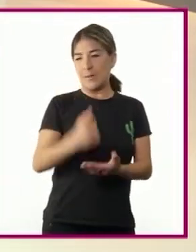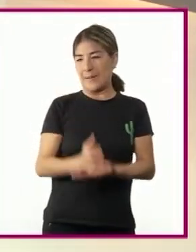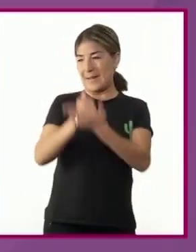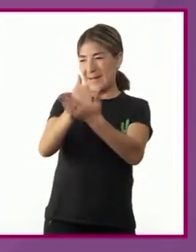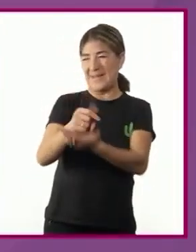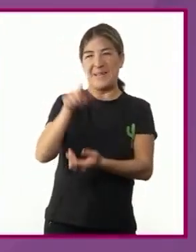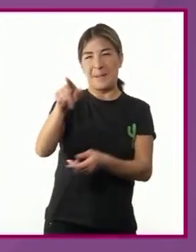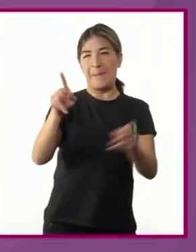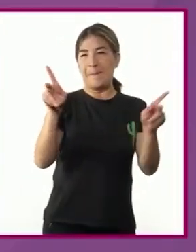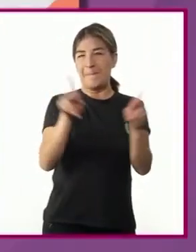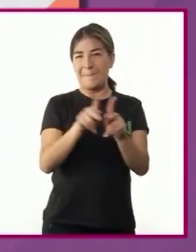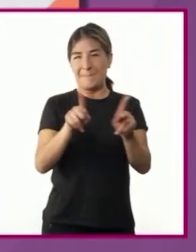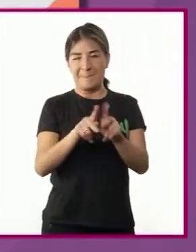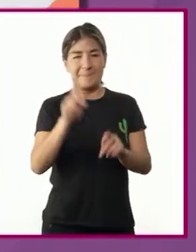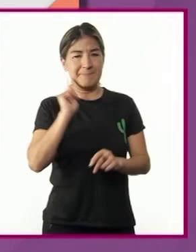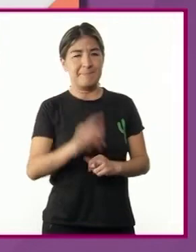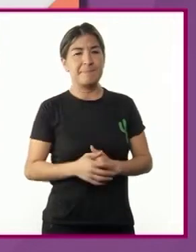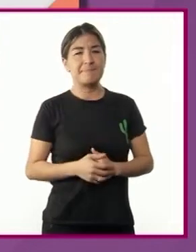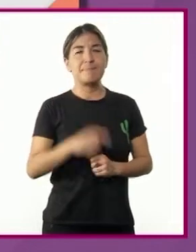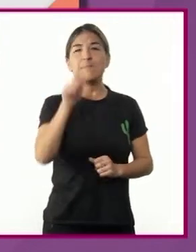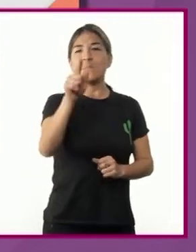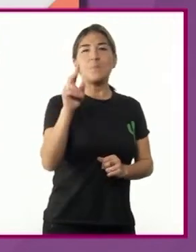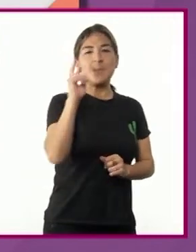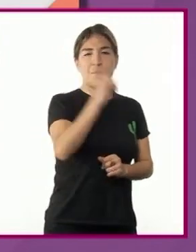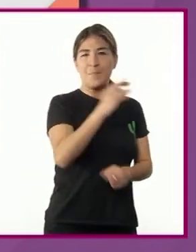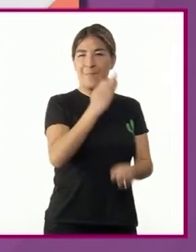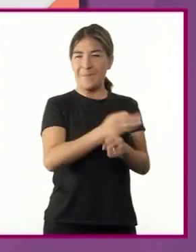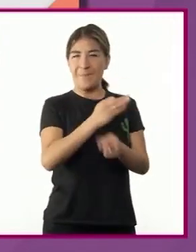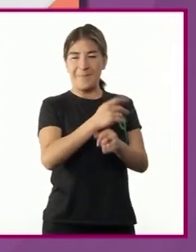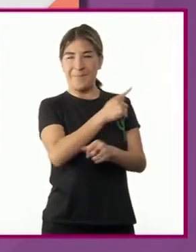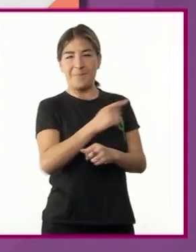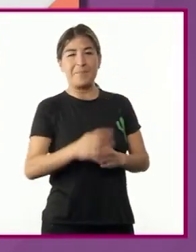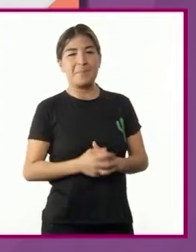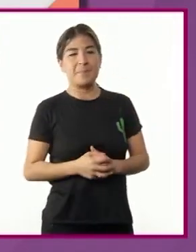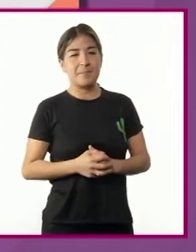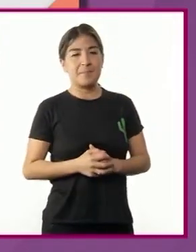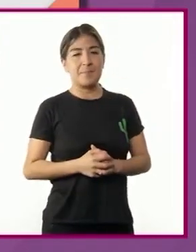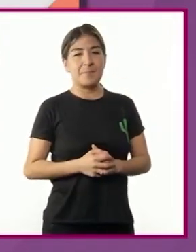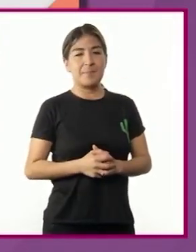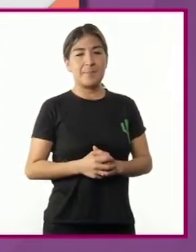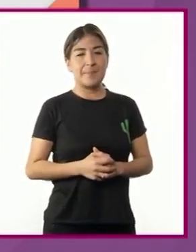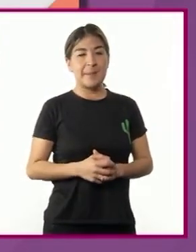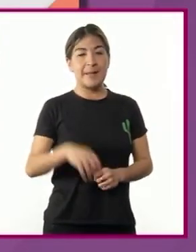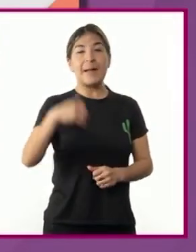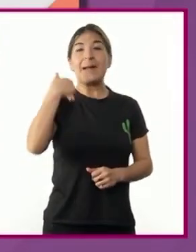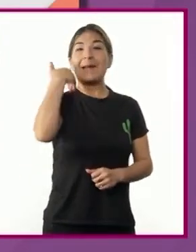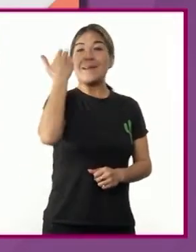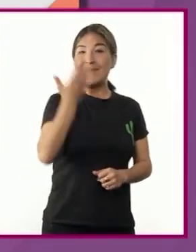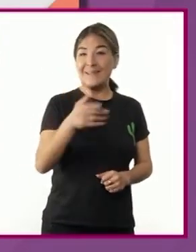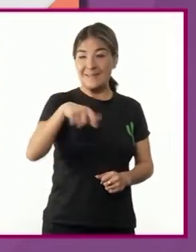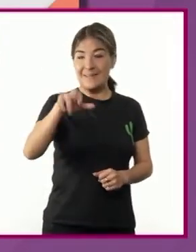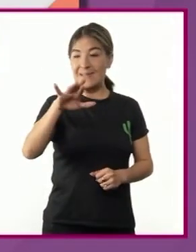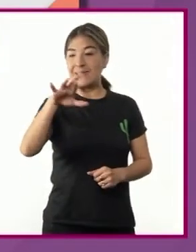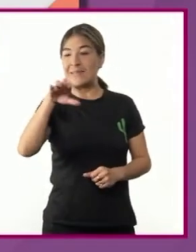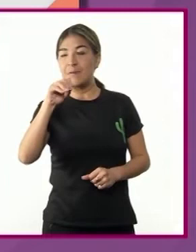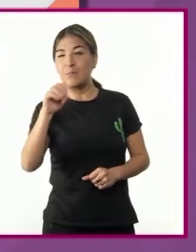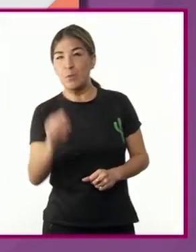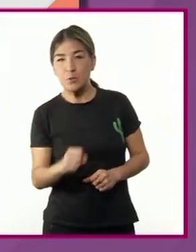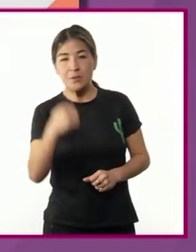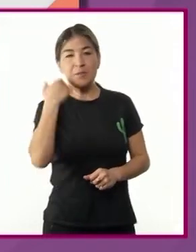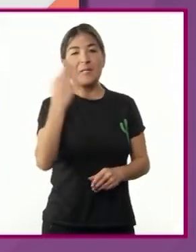prima. Observa la opción que escribió tu prima. Si queremos planear una